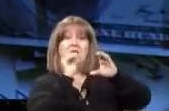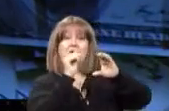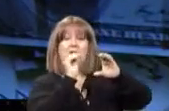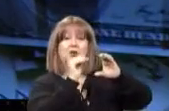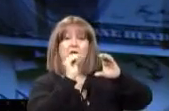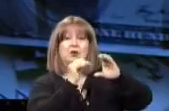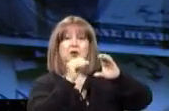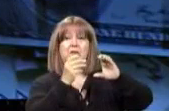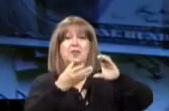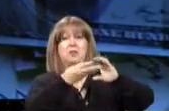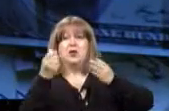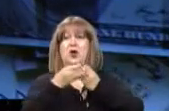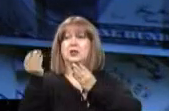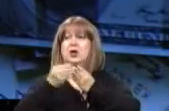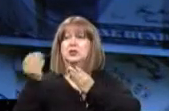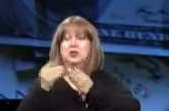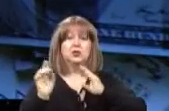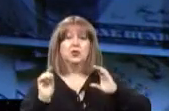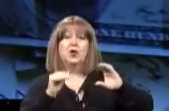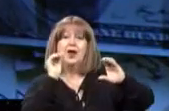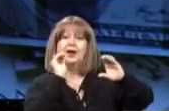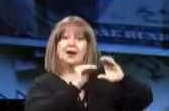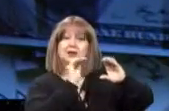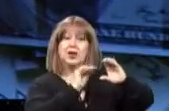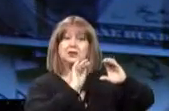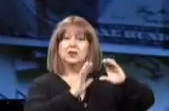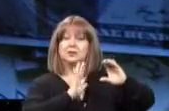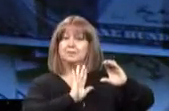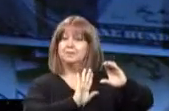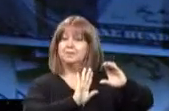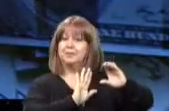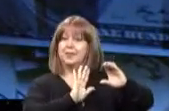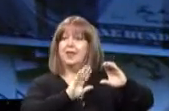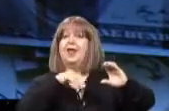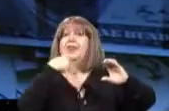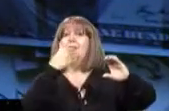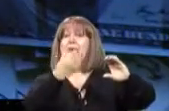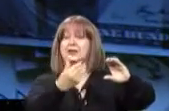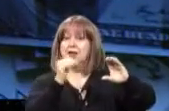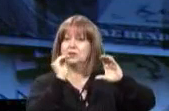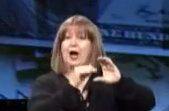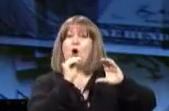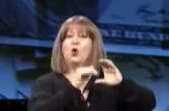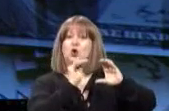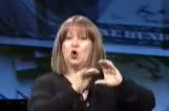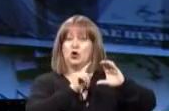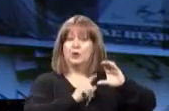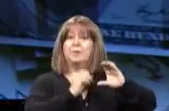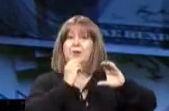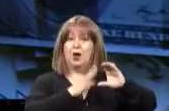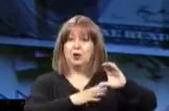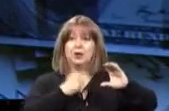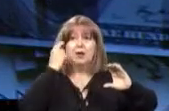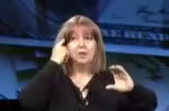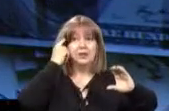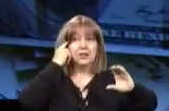gastar porque no puedo hacer mucho, sino que es un consumo que yo pospongo en el tiempo, ¿bien? Uh-huh. El ahorro es consumo pospuesto. Entonces cuando uno lo piensa